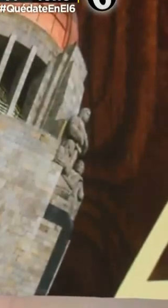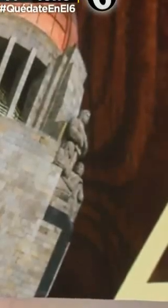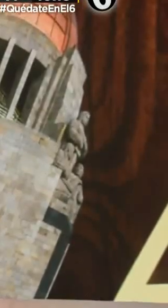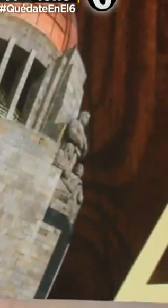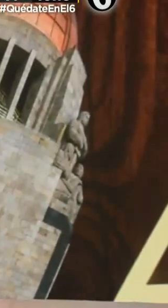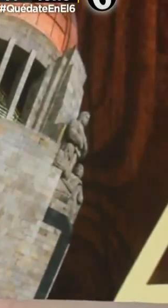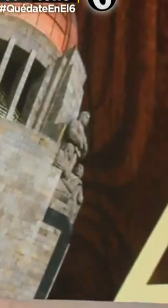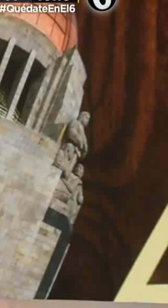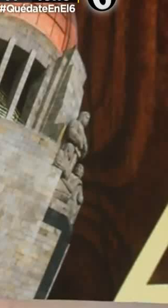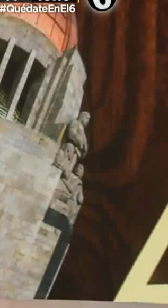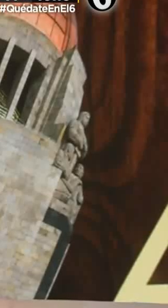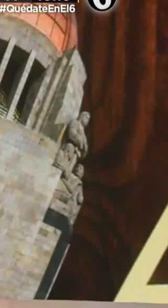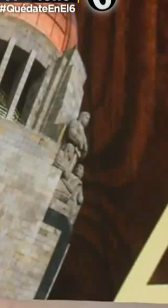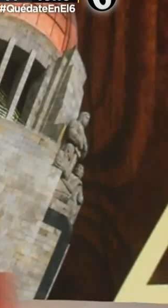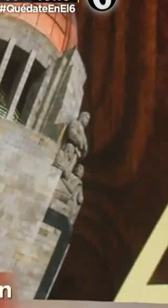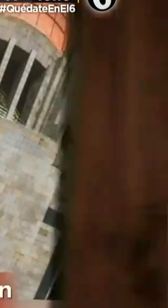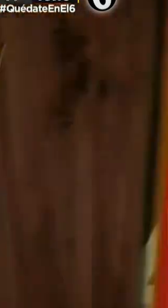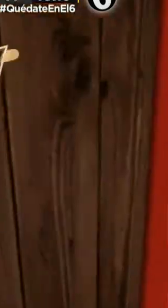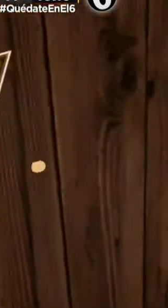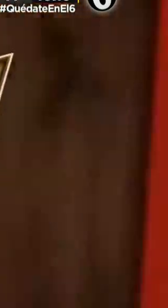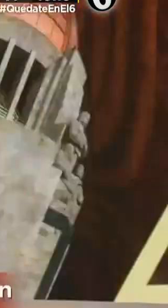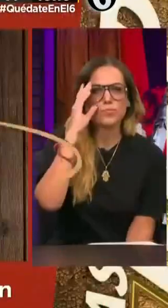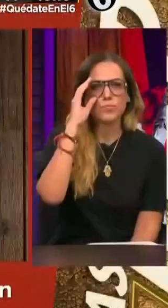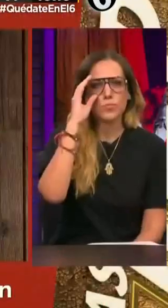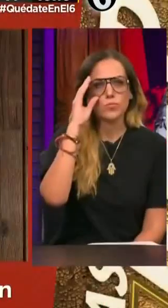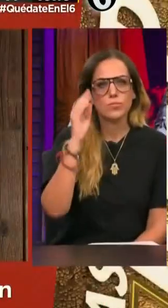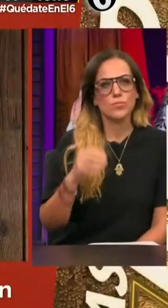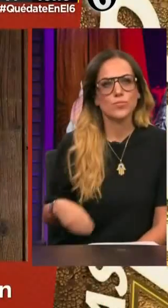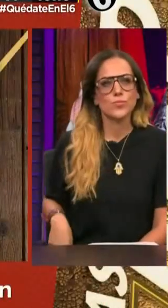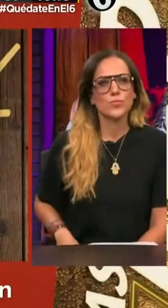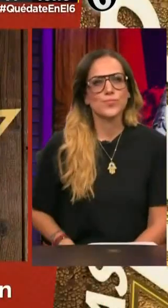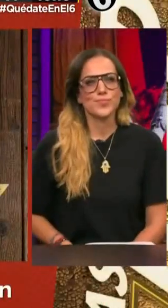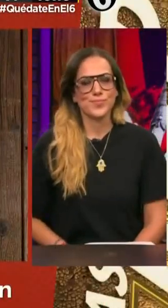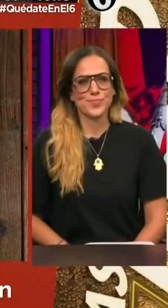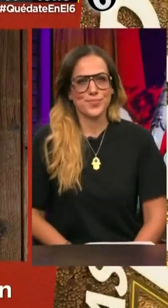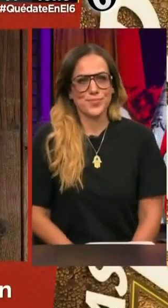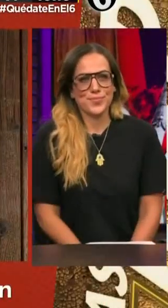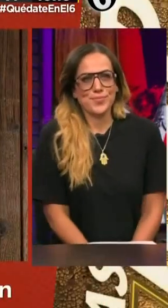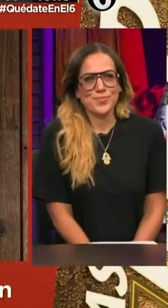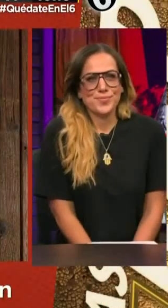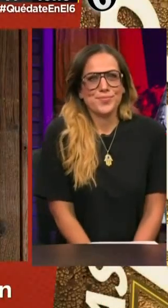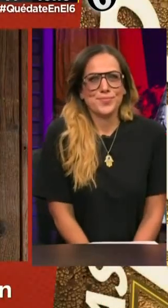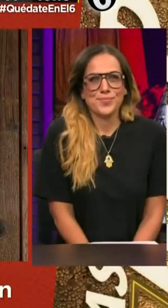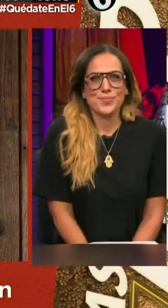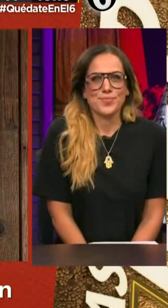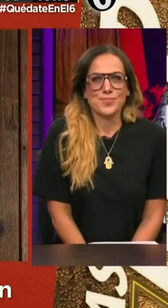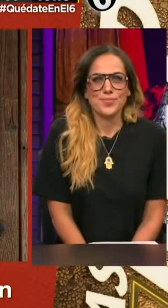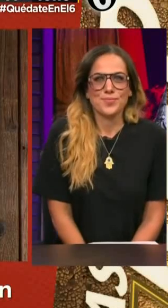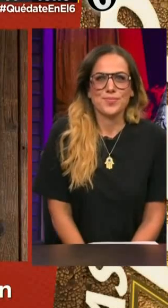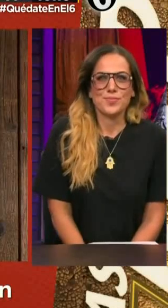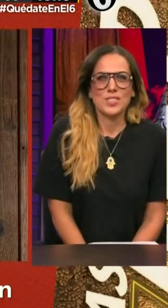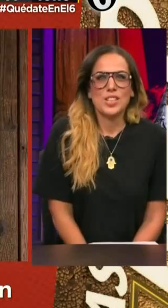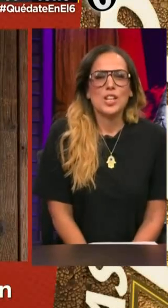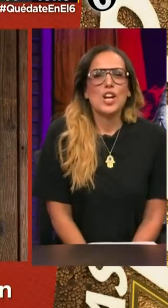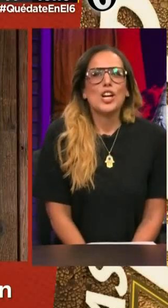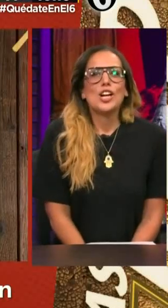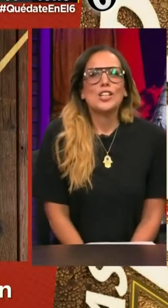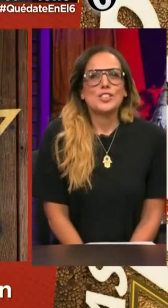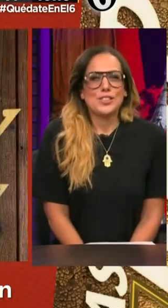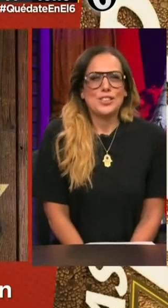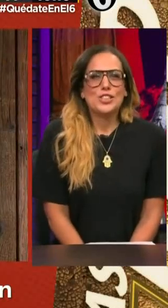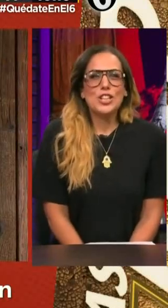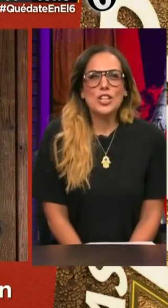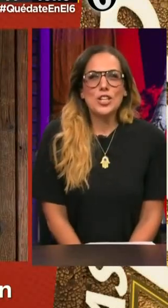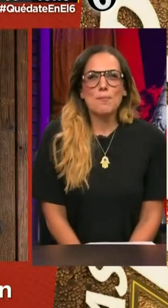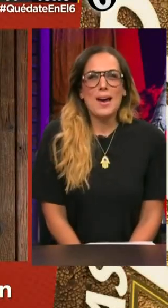Putin, el presidente estadounidense Joe Biden espera que durante su gira por Europa en junio pueda llevarse a cabo una reunión con el mandatario soviético. ¿A qué